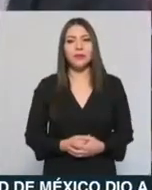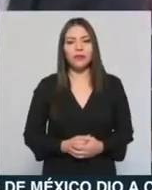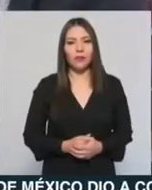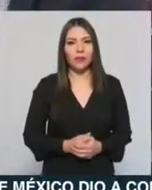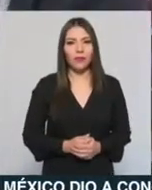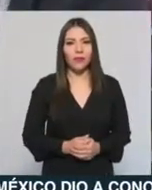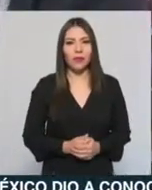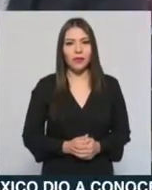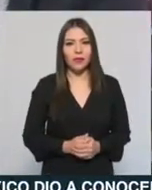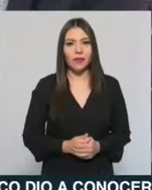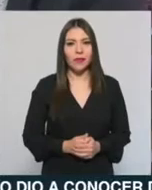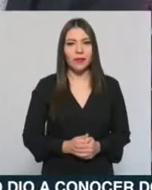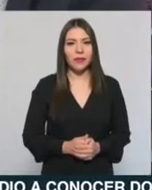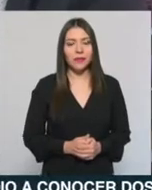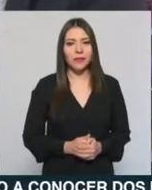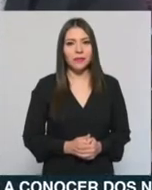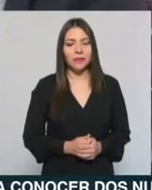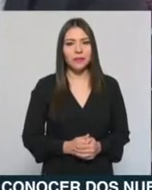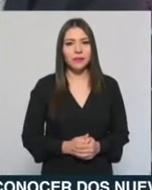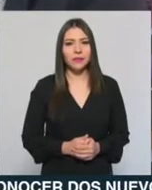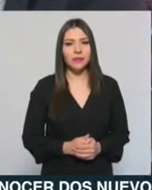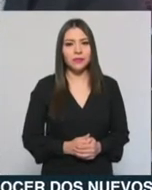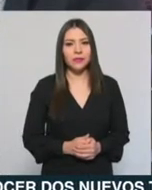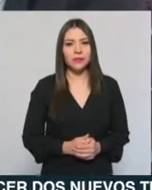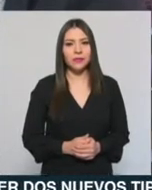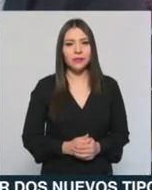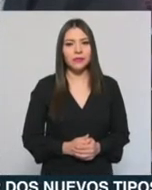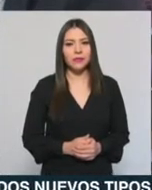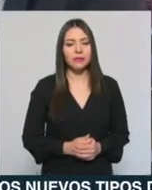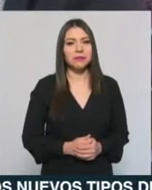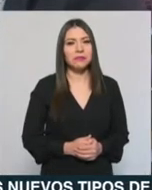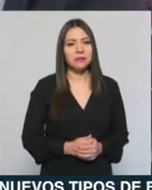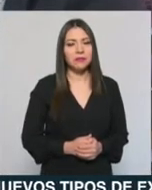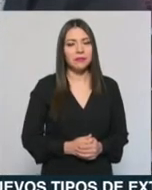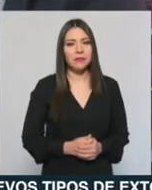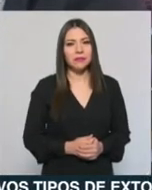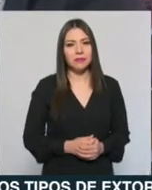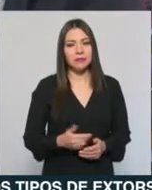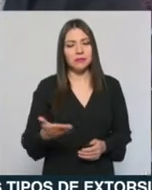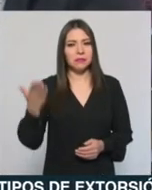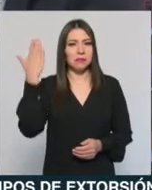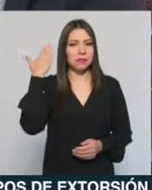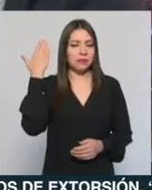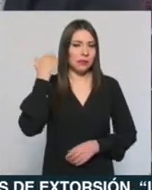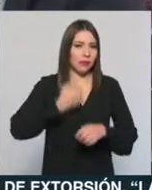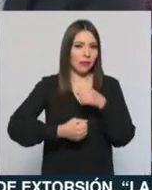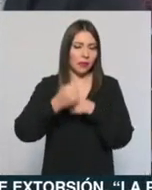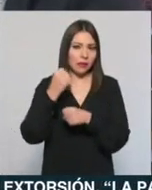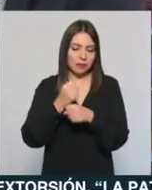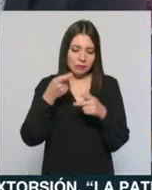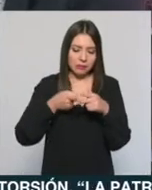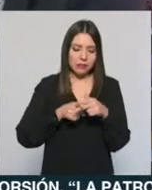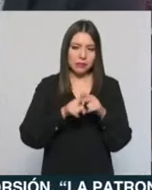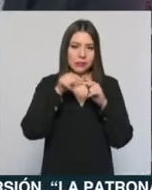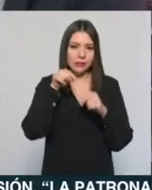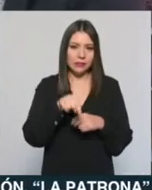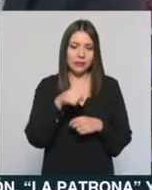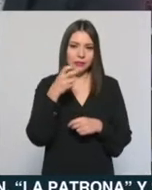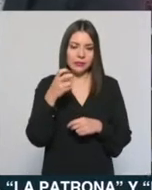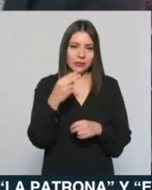Pues nosotros iniciamos este proyecto hace algunos años.